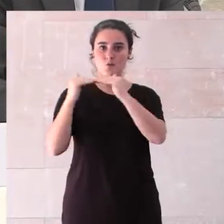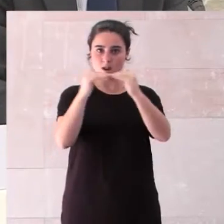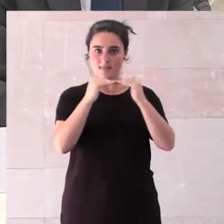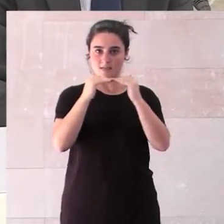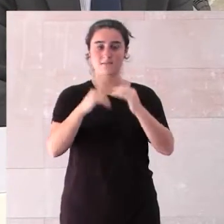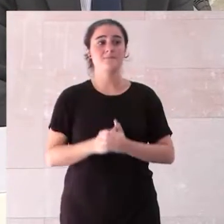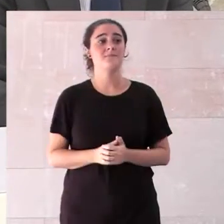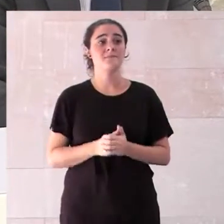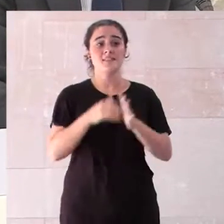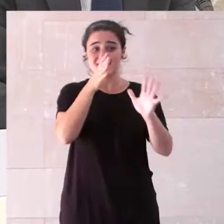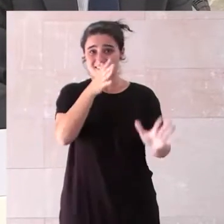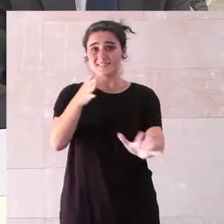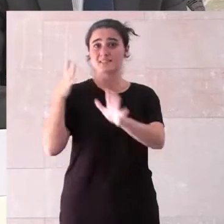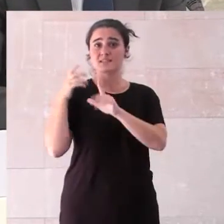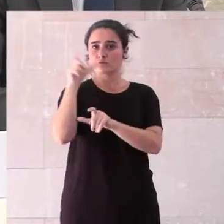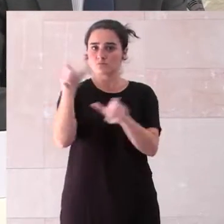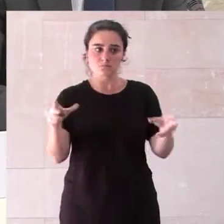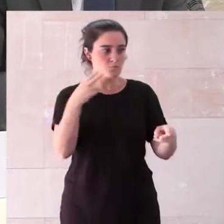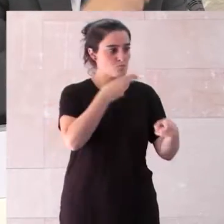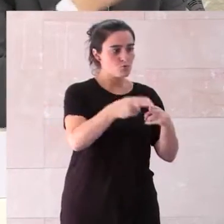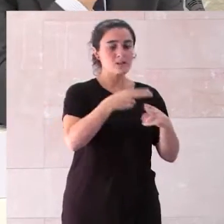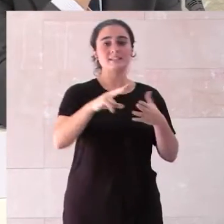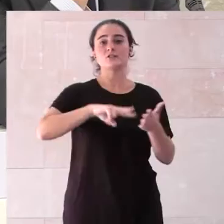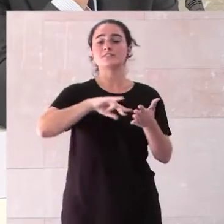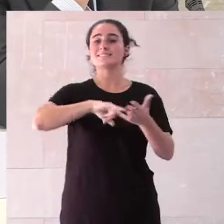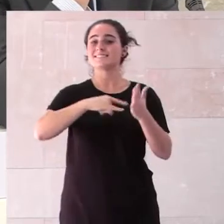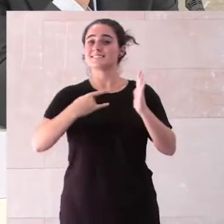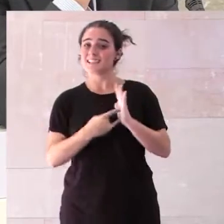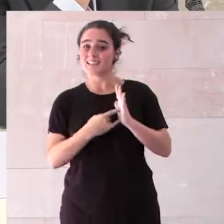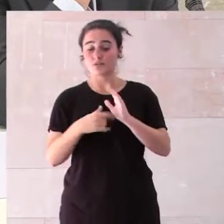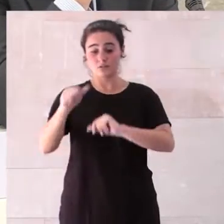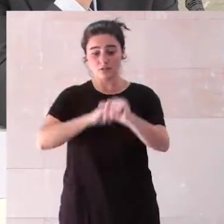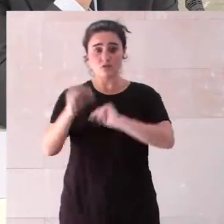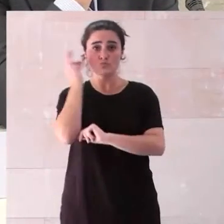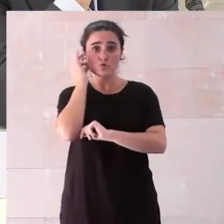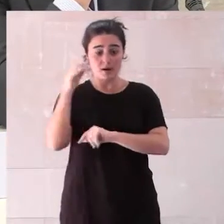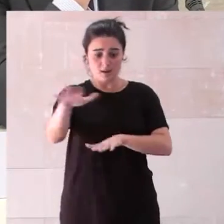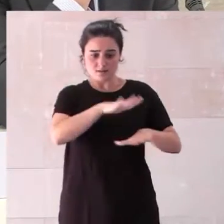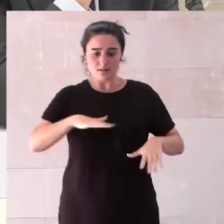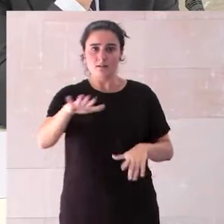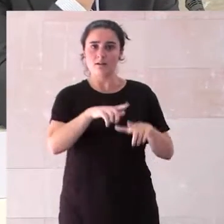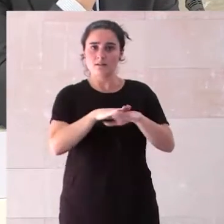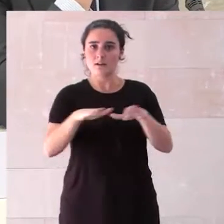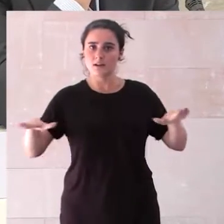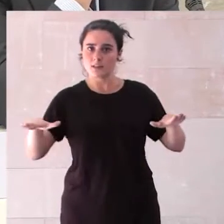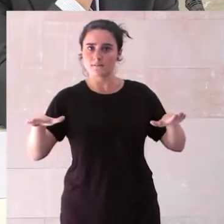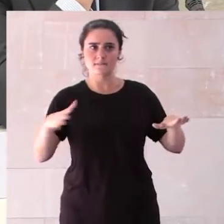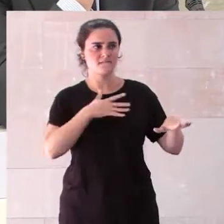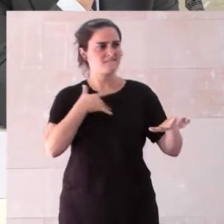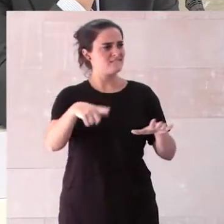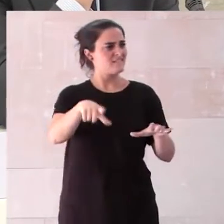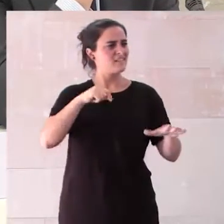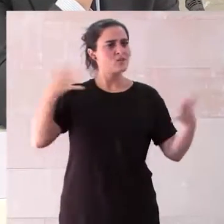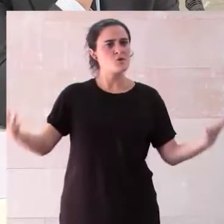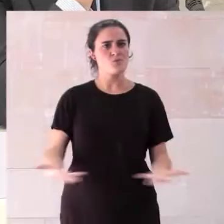Hace 10 años el personal político, técnico y las asociaciones de mujeres de la comarca decidieron impulsar este encuentro con el